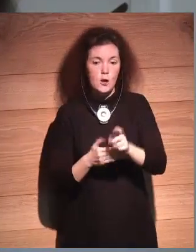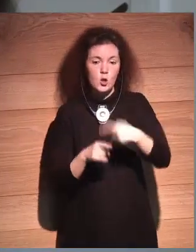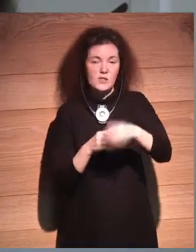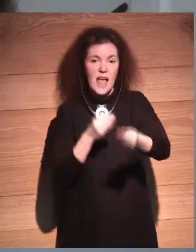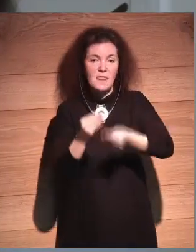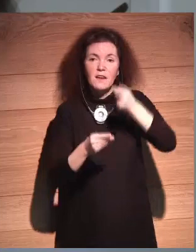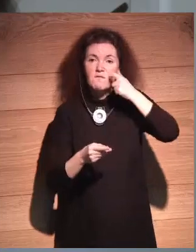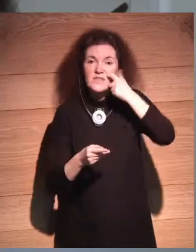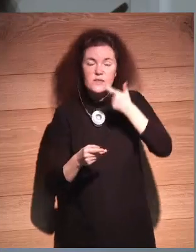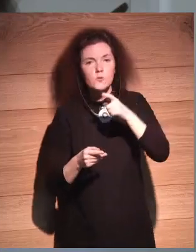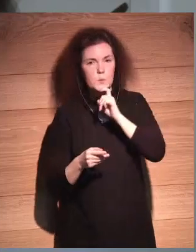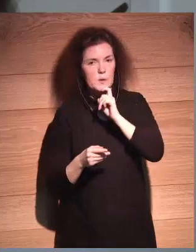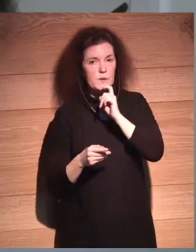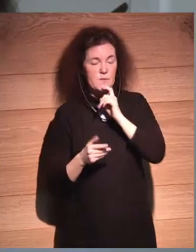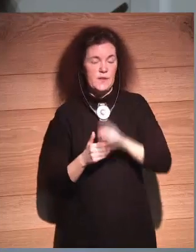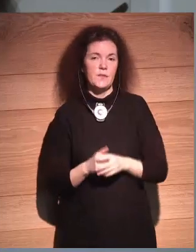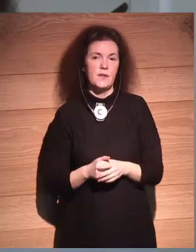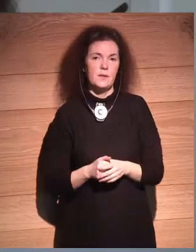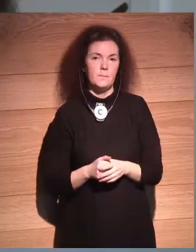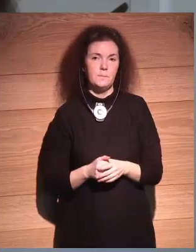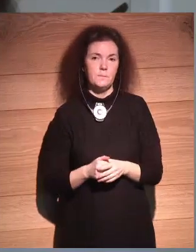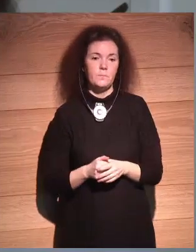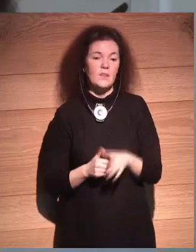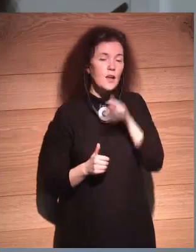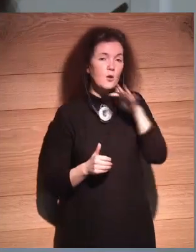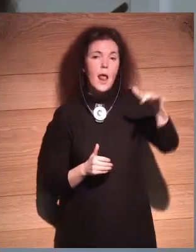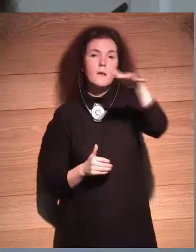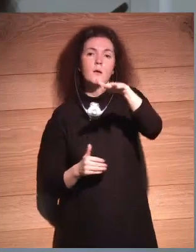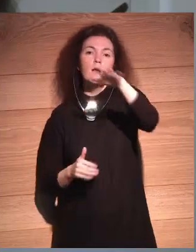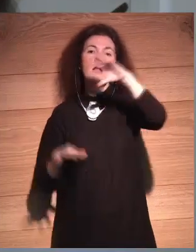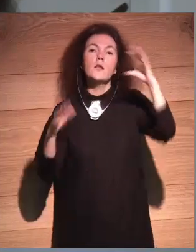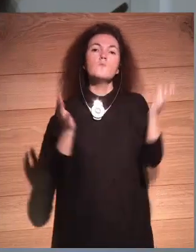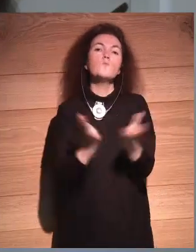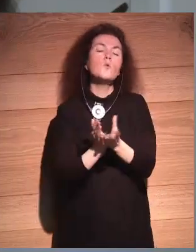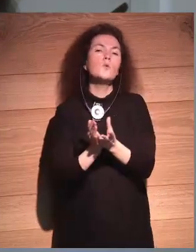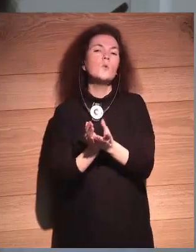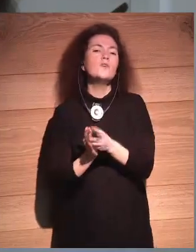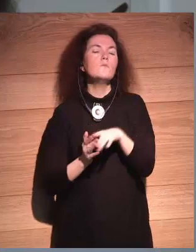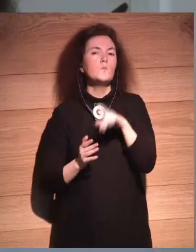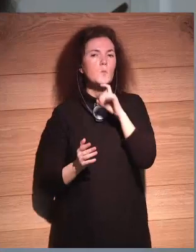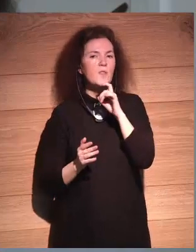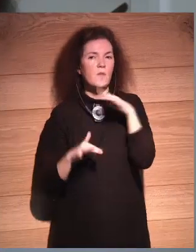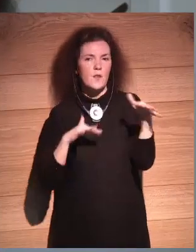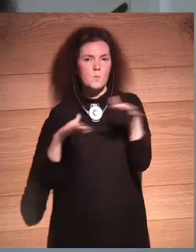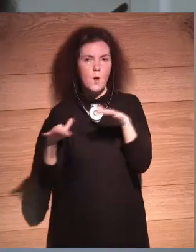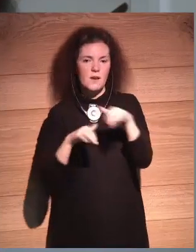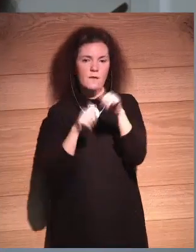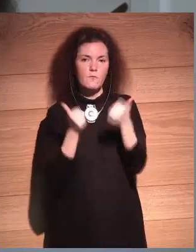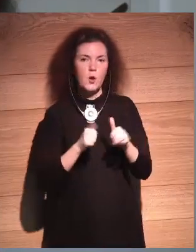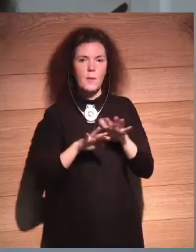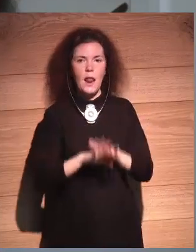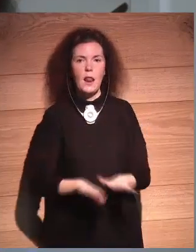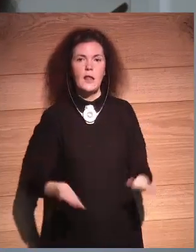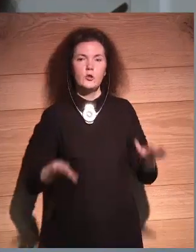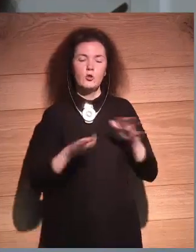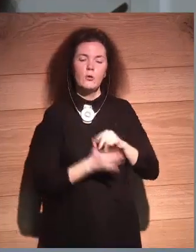cosa física. Y ahora en cualquier parte del mundo es difícil moverse de forma